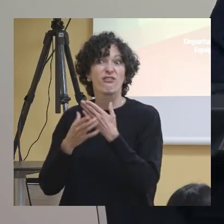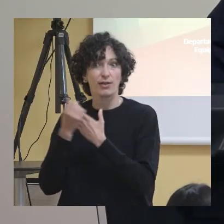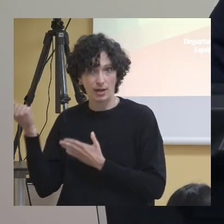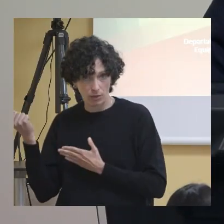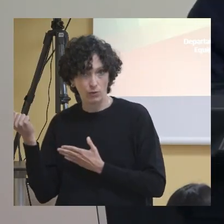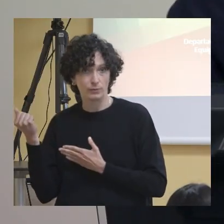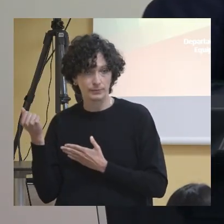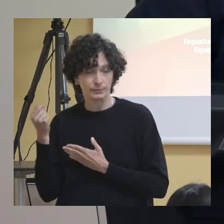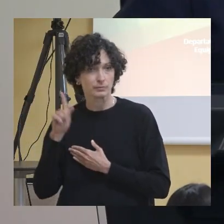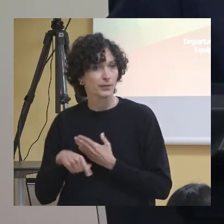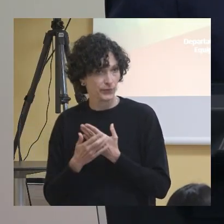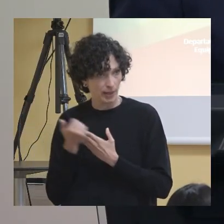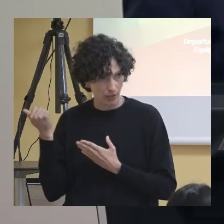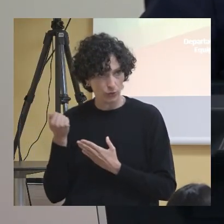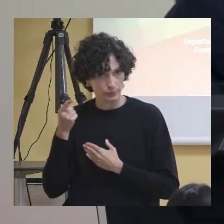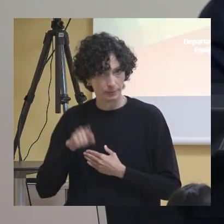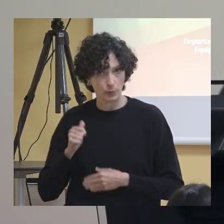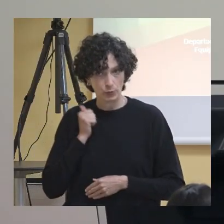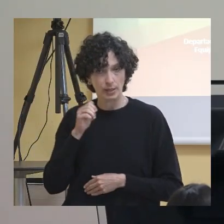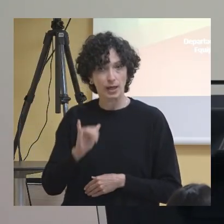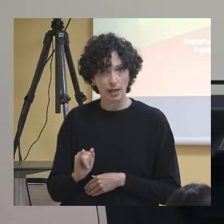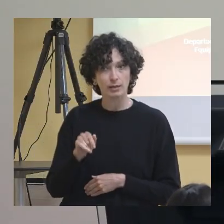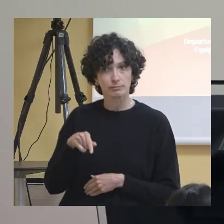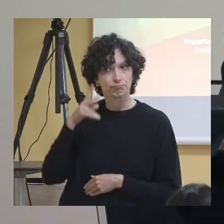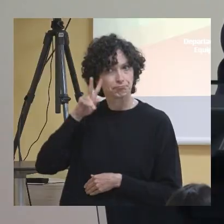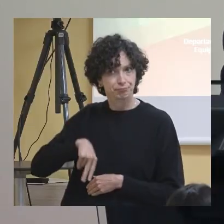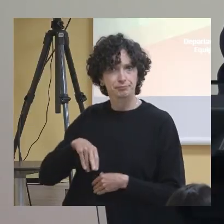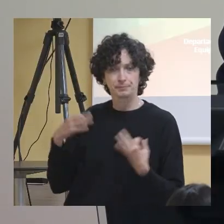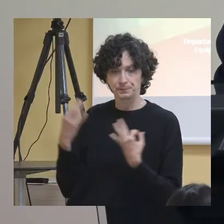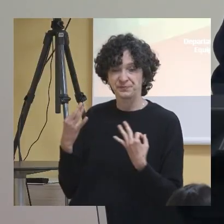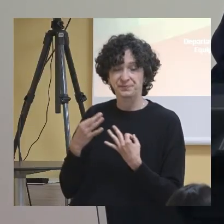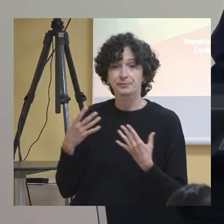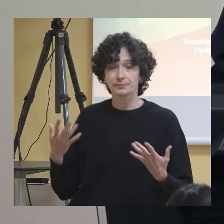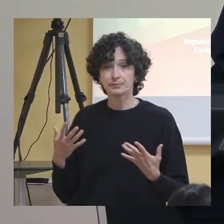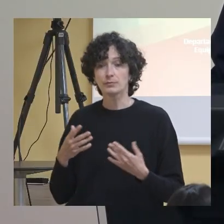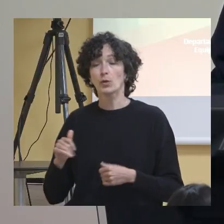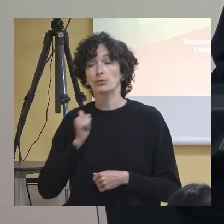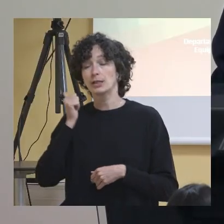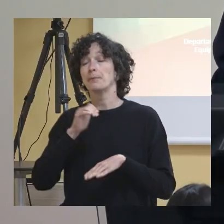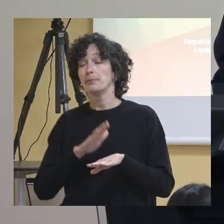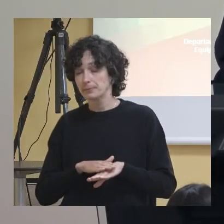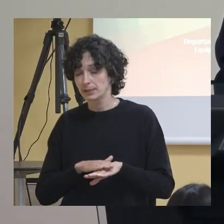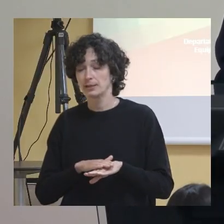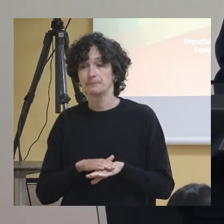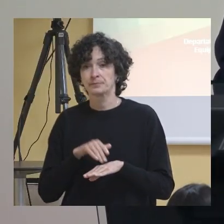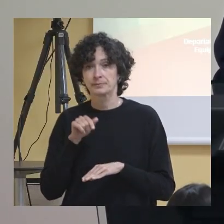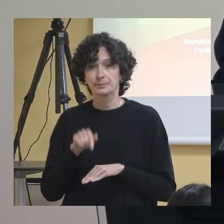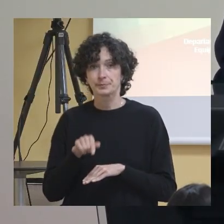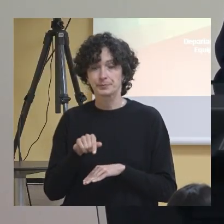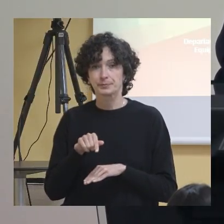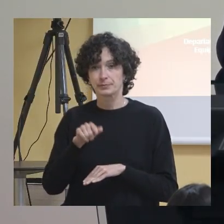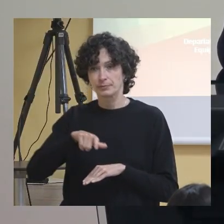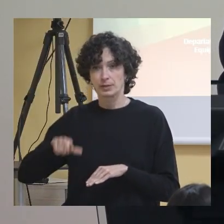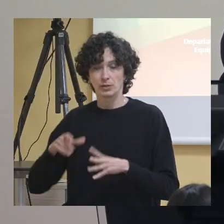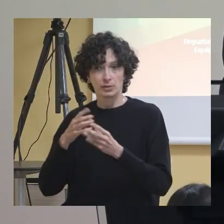hay que decirlo, FEDER también tiene esa oportunidad y hay que reconocer eso a FEDER, la oportunidad de poder aglutinar gran cantidad